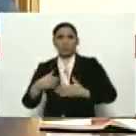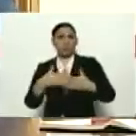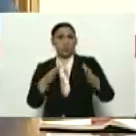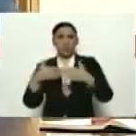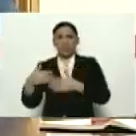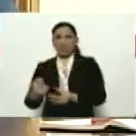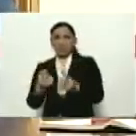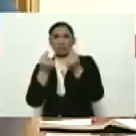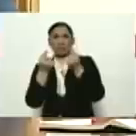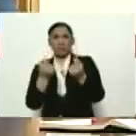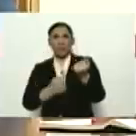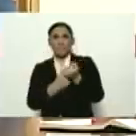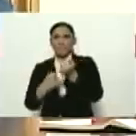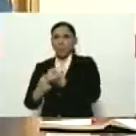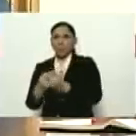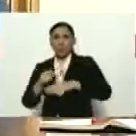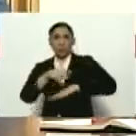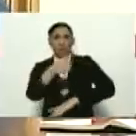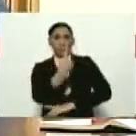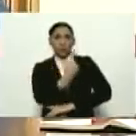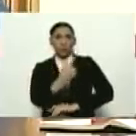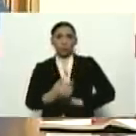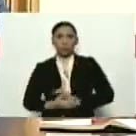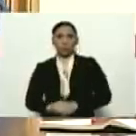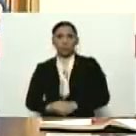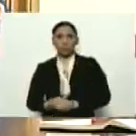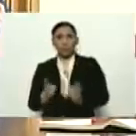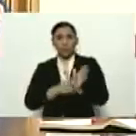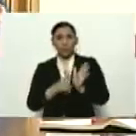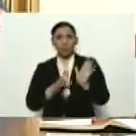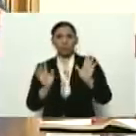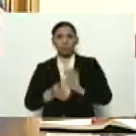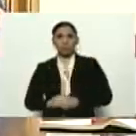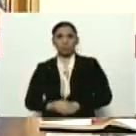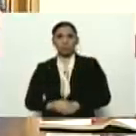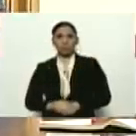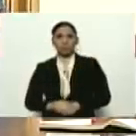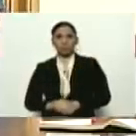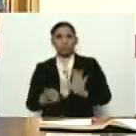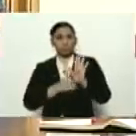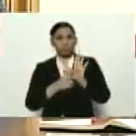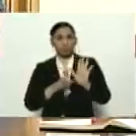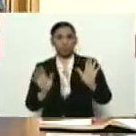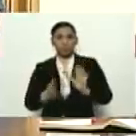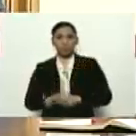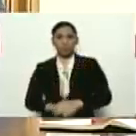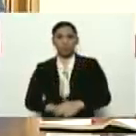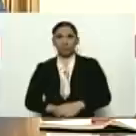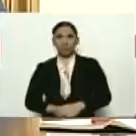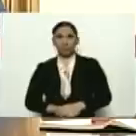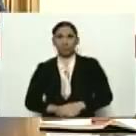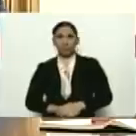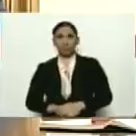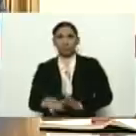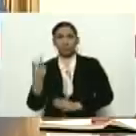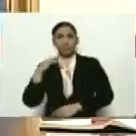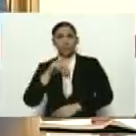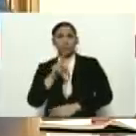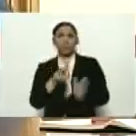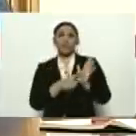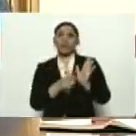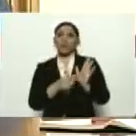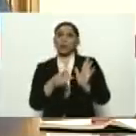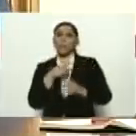respaldo, ningún apoyo, lo dejan solo. Es la verdad. Es la verdad. Por la verdad murió